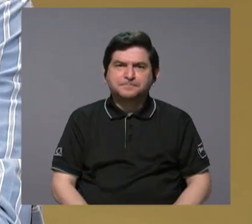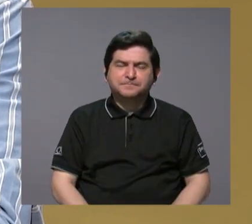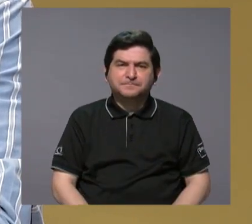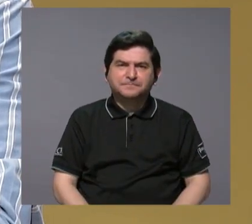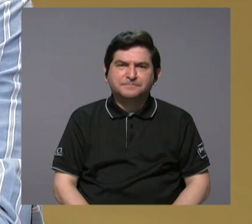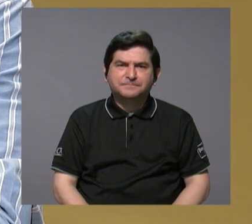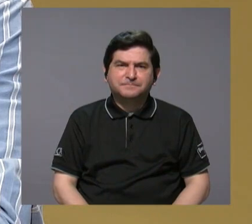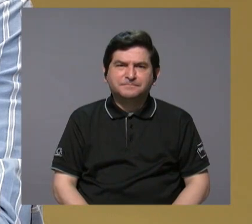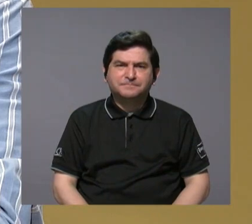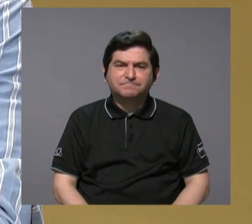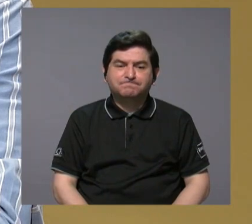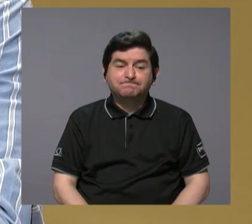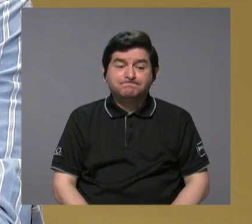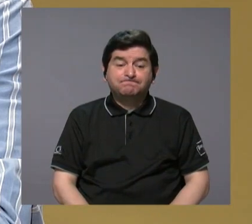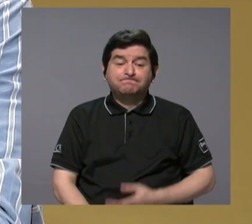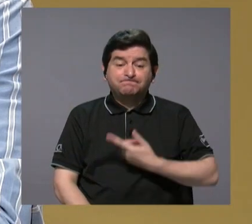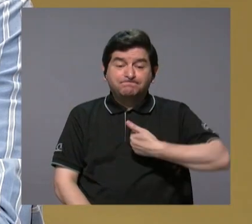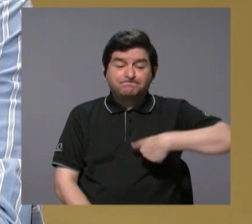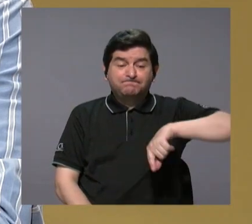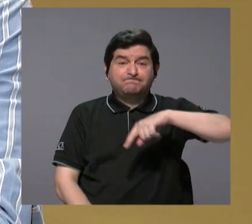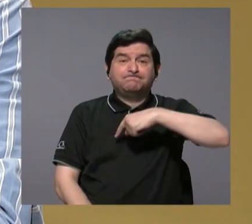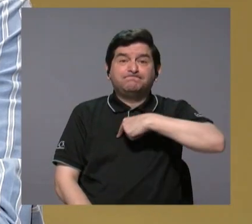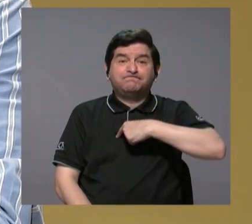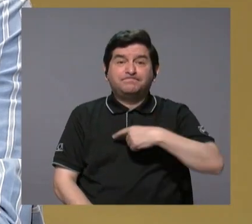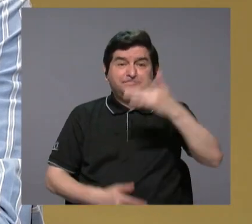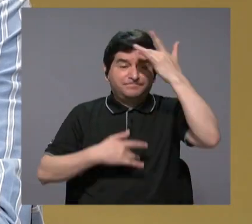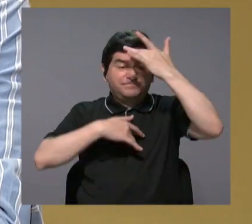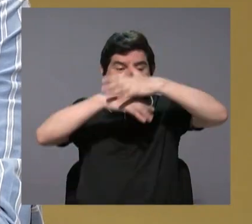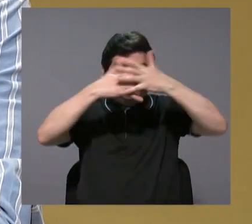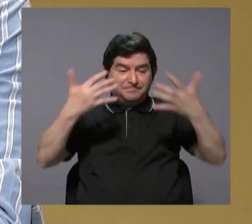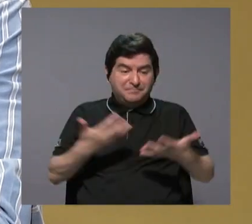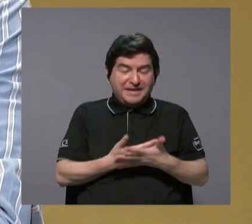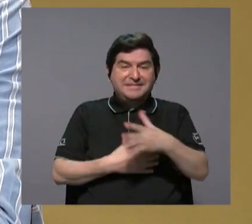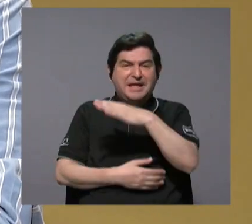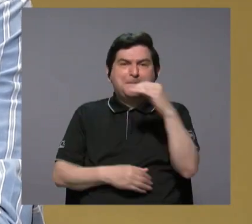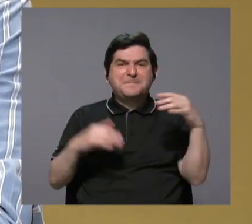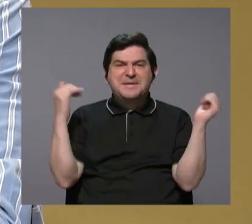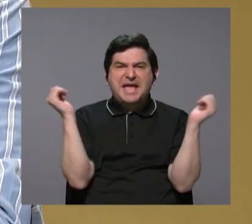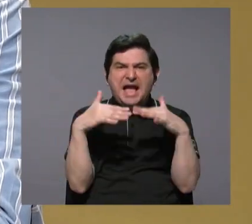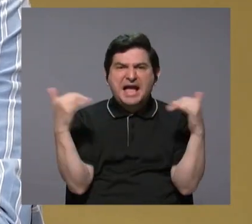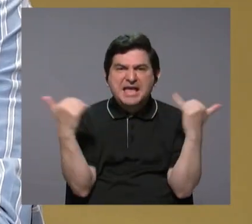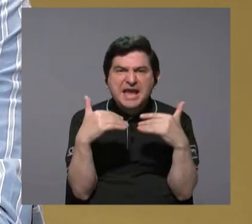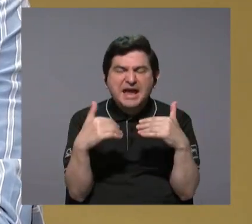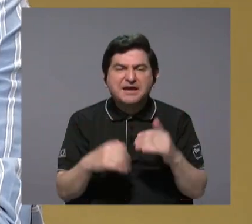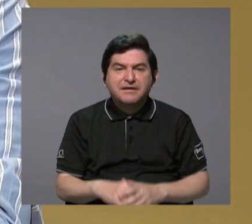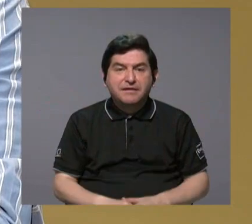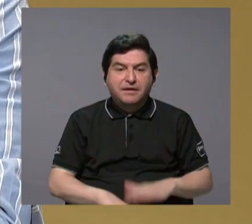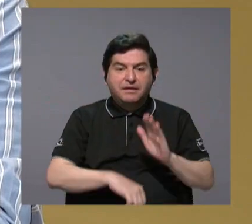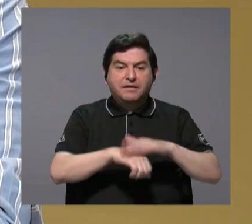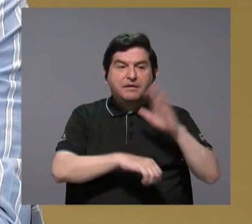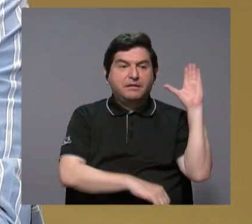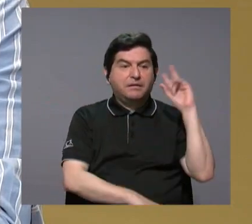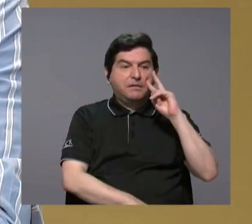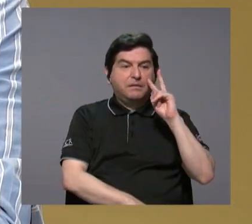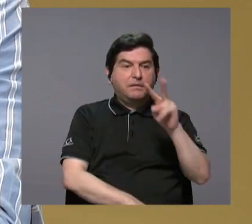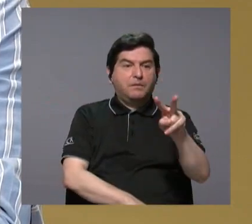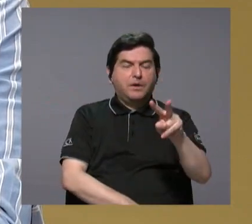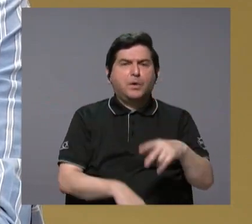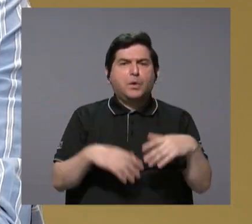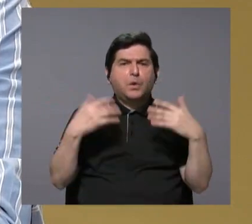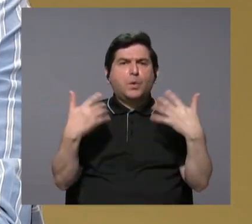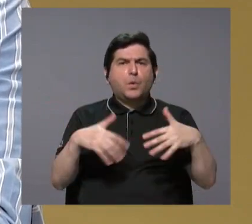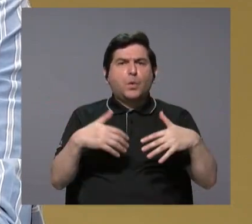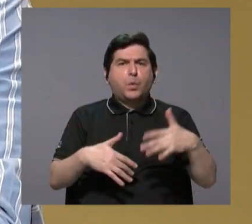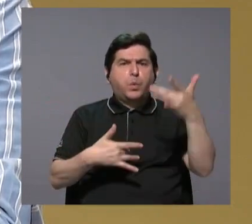nos tocó una pandemia y una guerra para ver cuán serio era